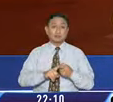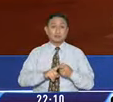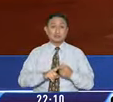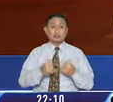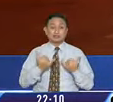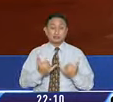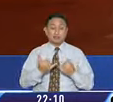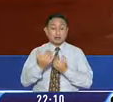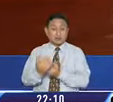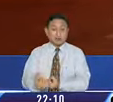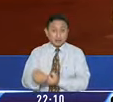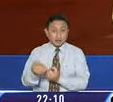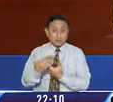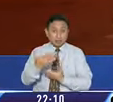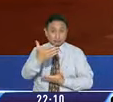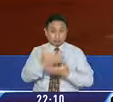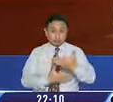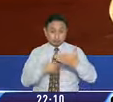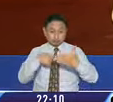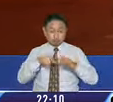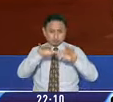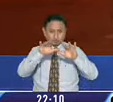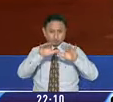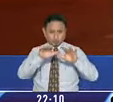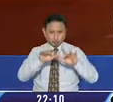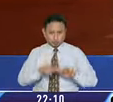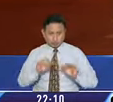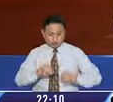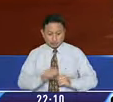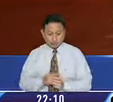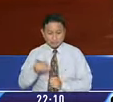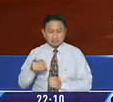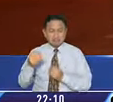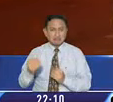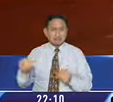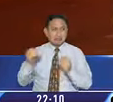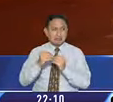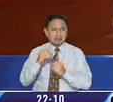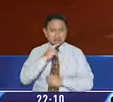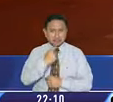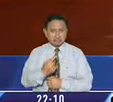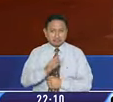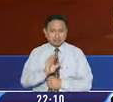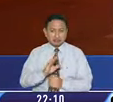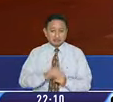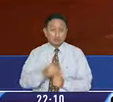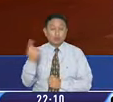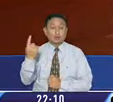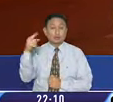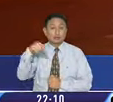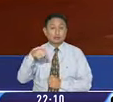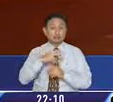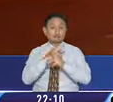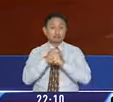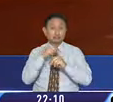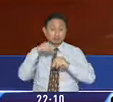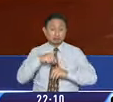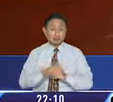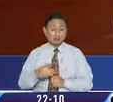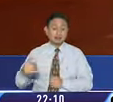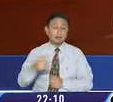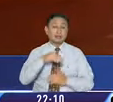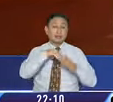fue el informe que nosotros elaboramos, pues no se había manifestado. Solamente había confirmado por chats que se habían